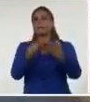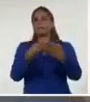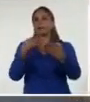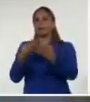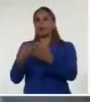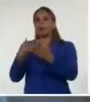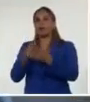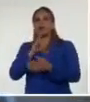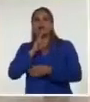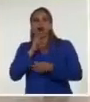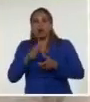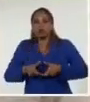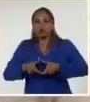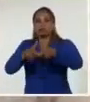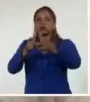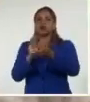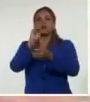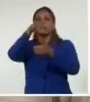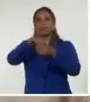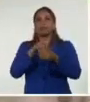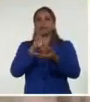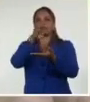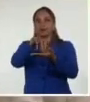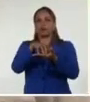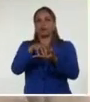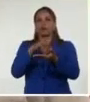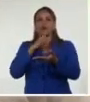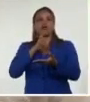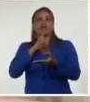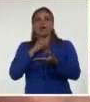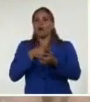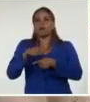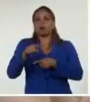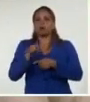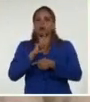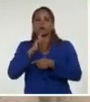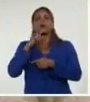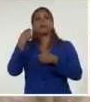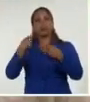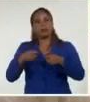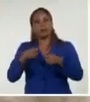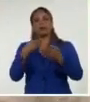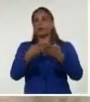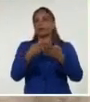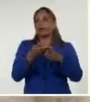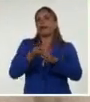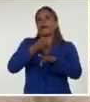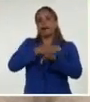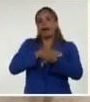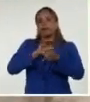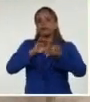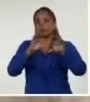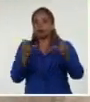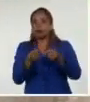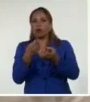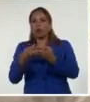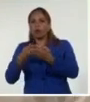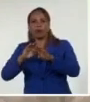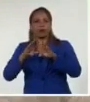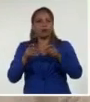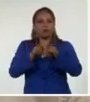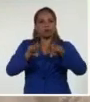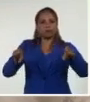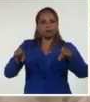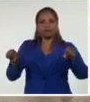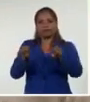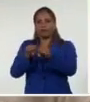del agua en la ciudad. No es que va a llegar el agua automáticamente, nosotros tenemos que empezar a hacer pruebas, vamos a abrir todos los circuitos, vamos a tratar de ver